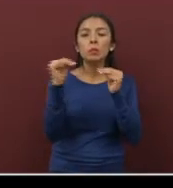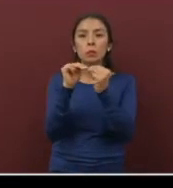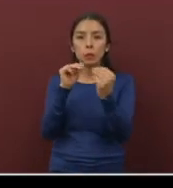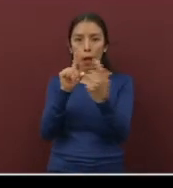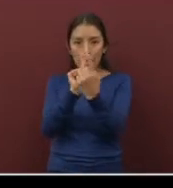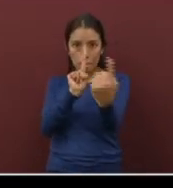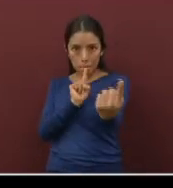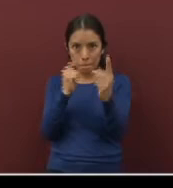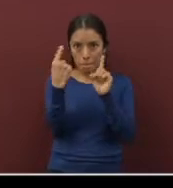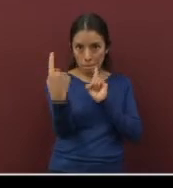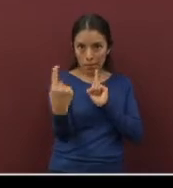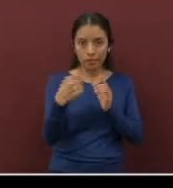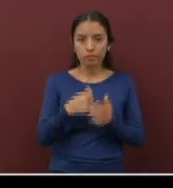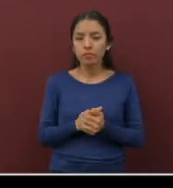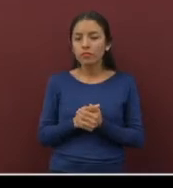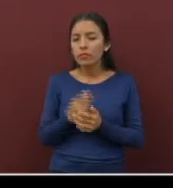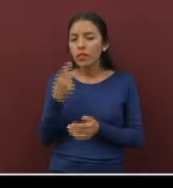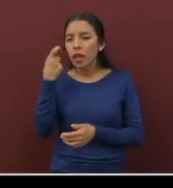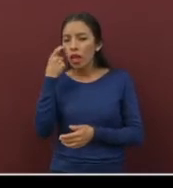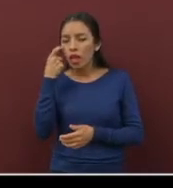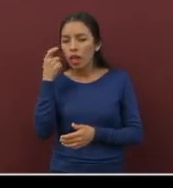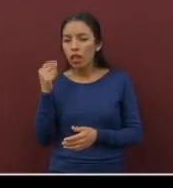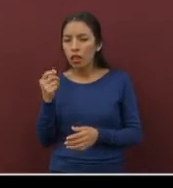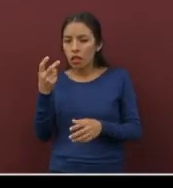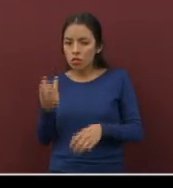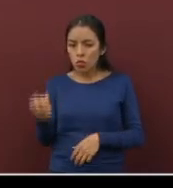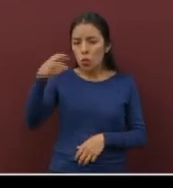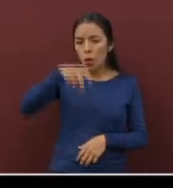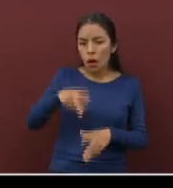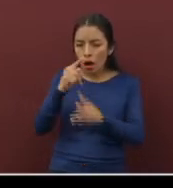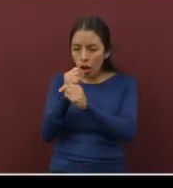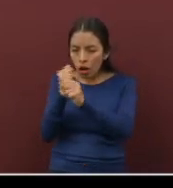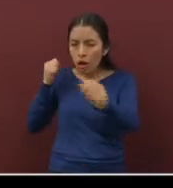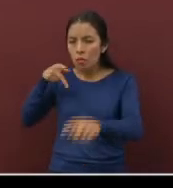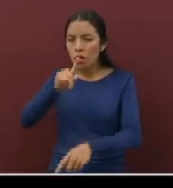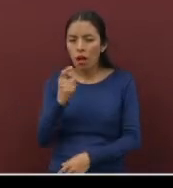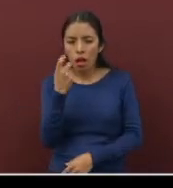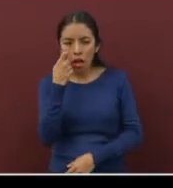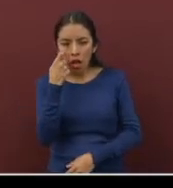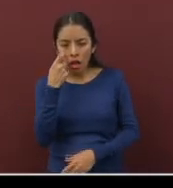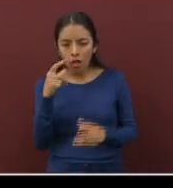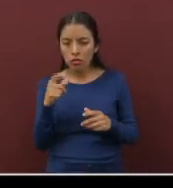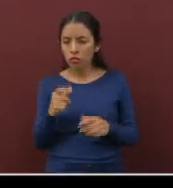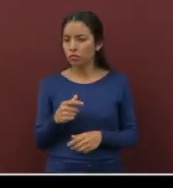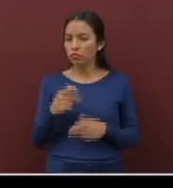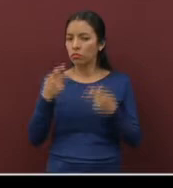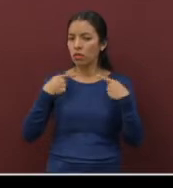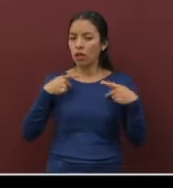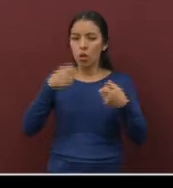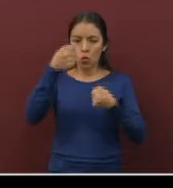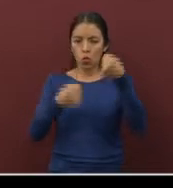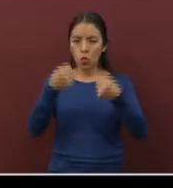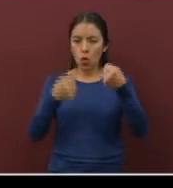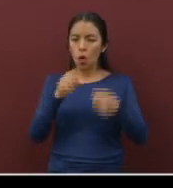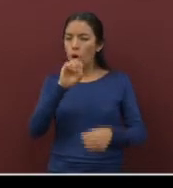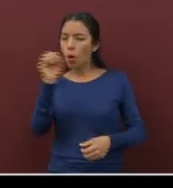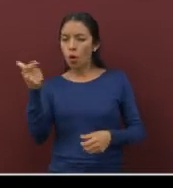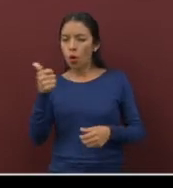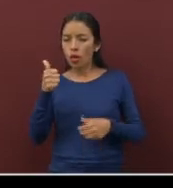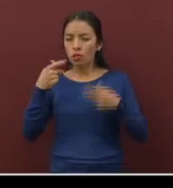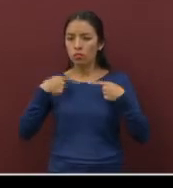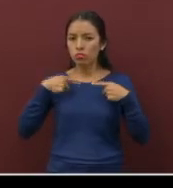evite abordar o si se observa que el conductor u otros pasajeros no usen cubrebocas es